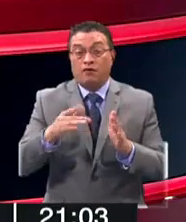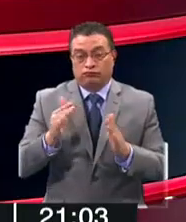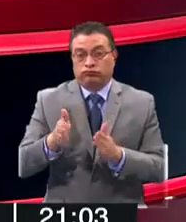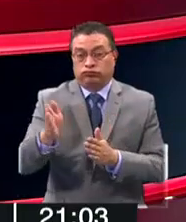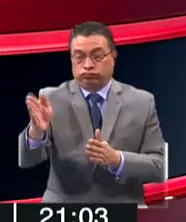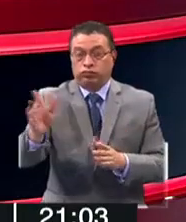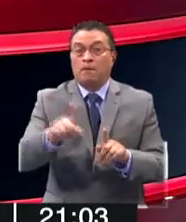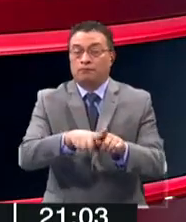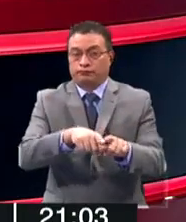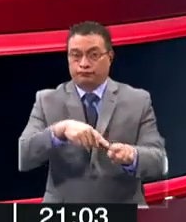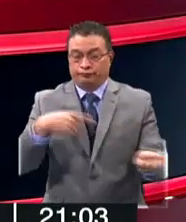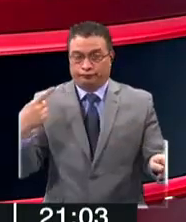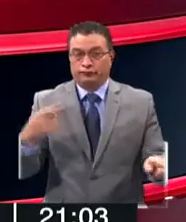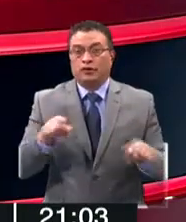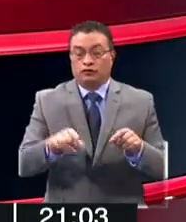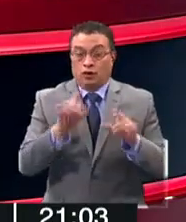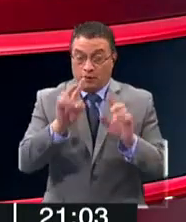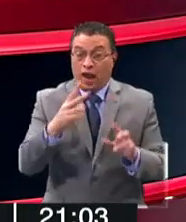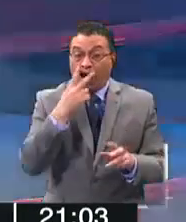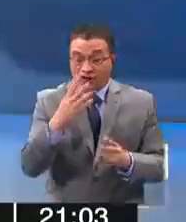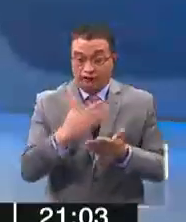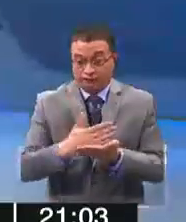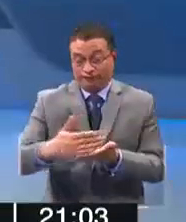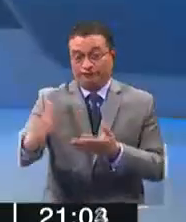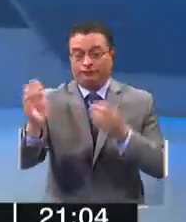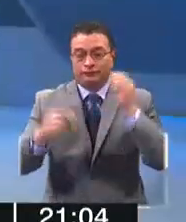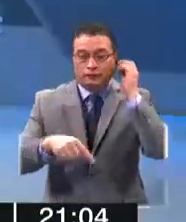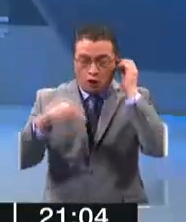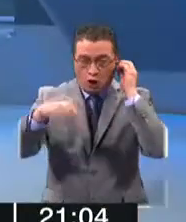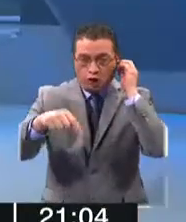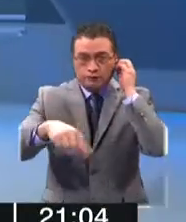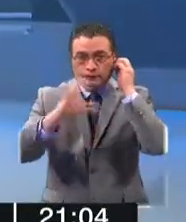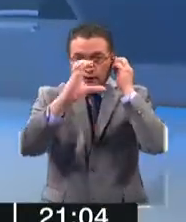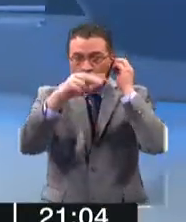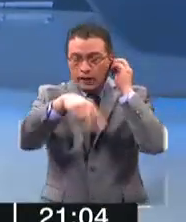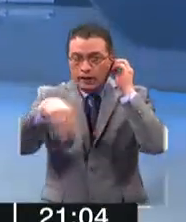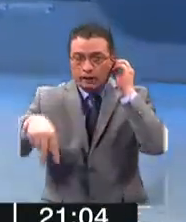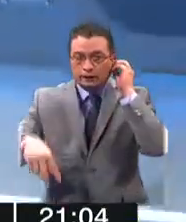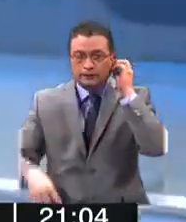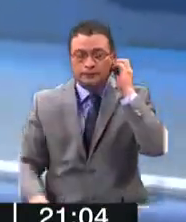delante. Eso aún está por verse. Hoy en CNN Prime.